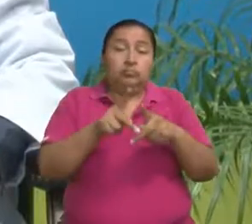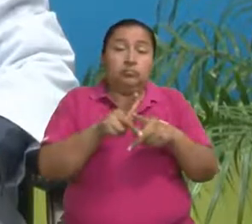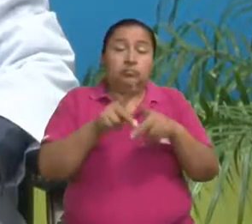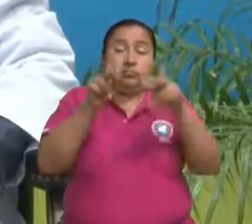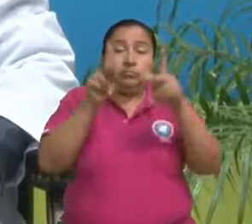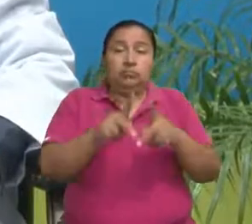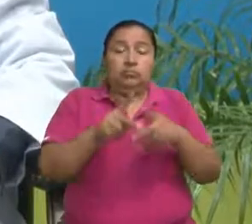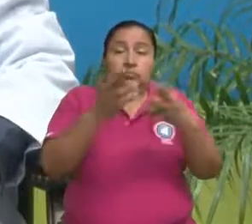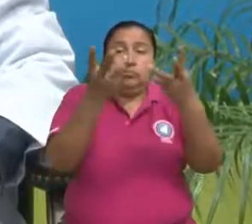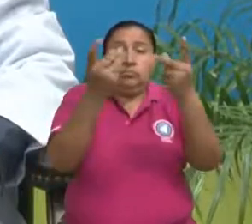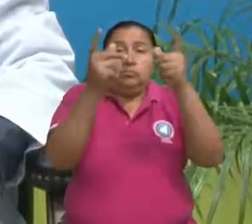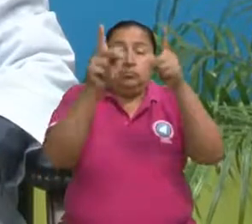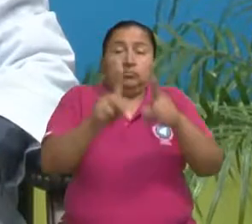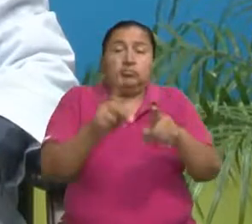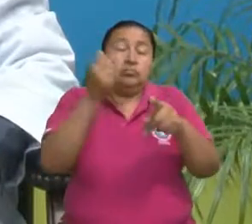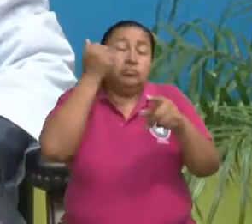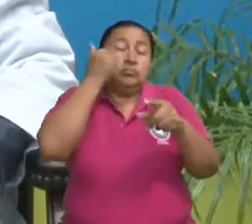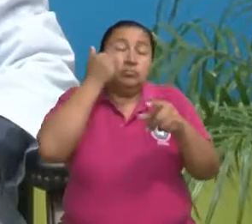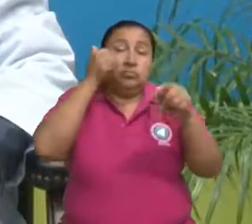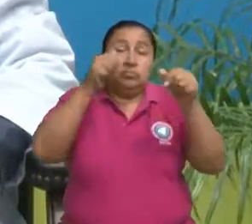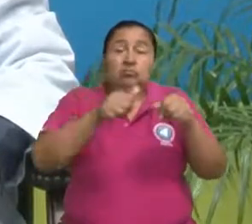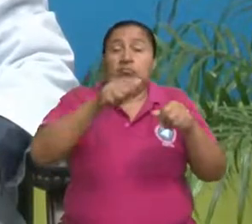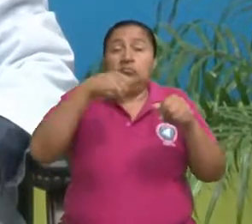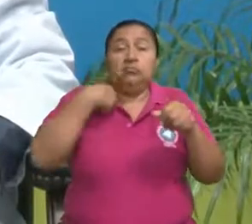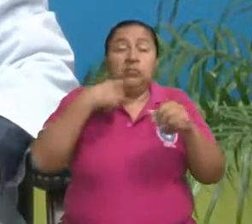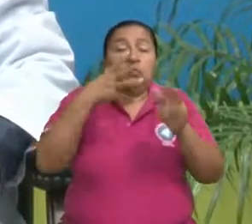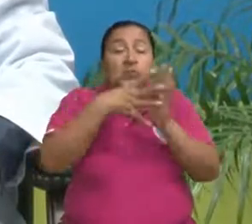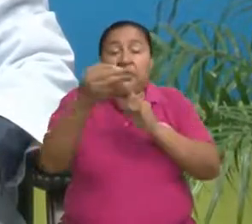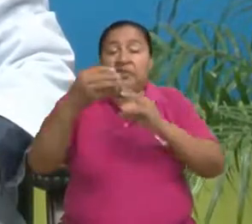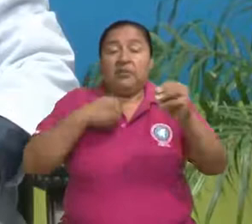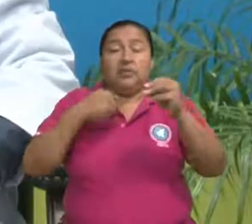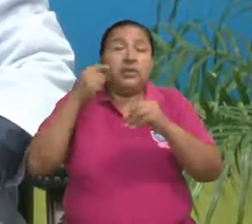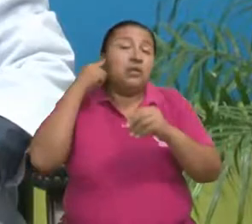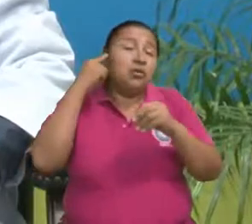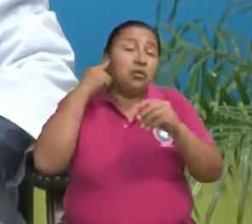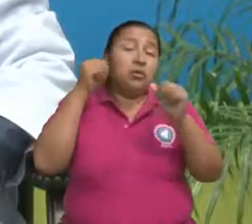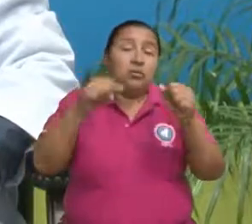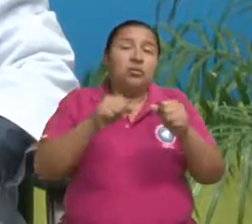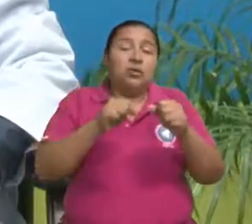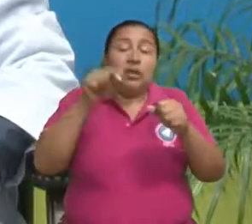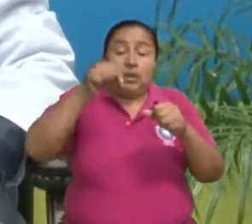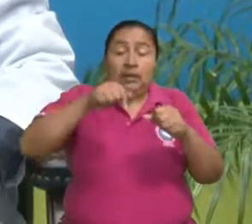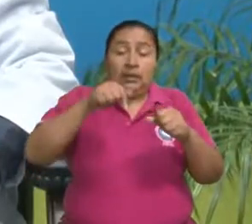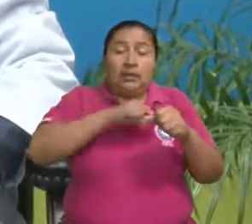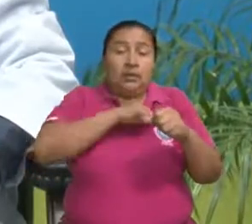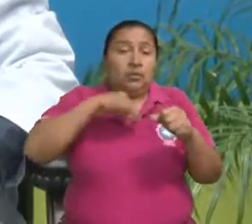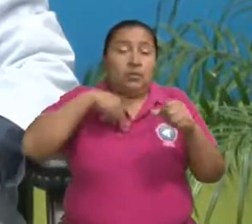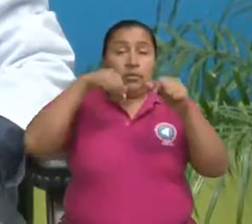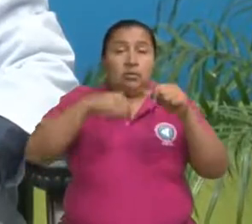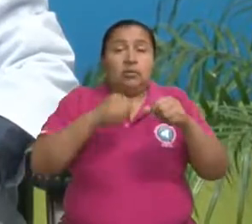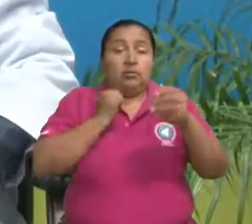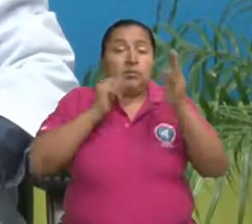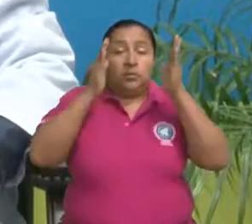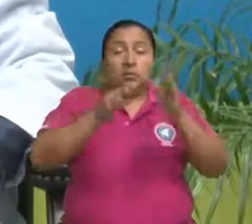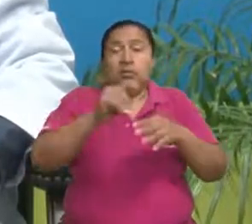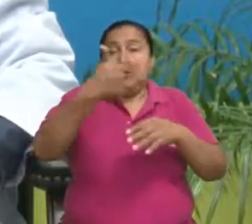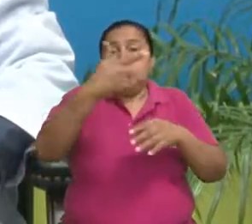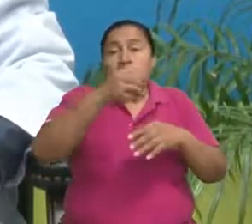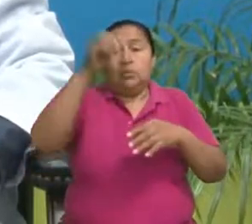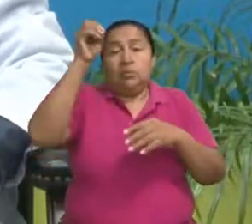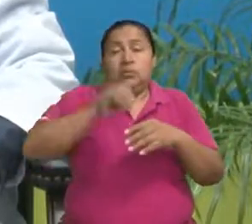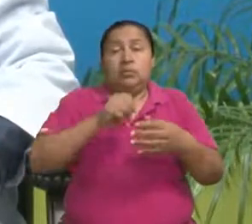la cantidad de patologías o infecciones del oído en nuestro servicio es el